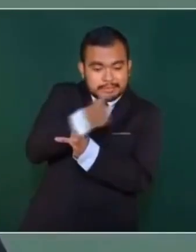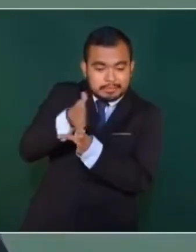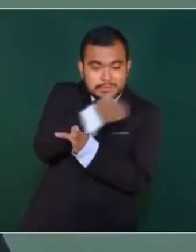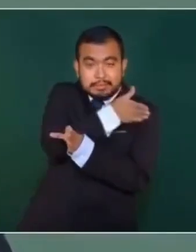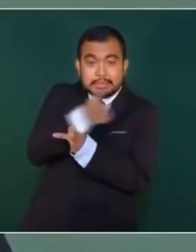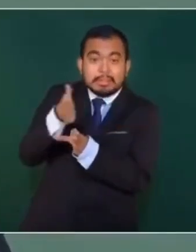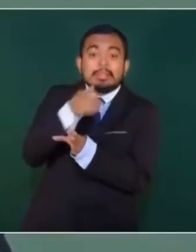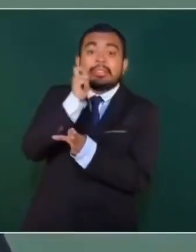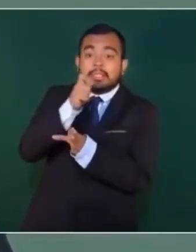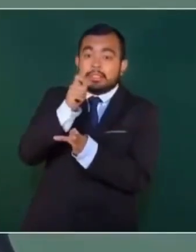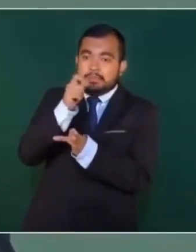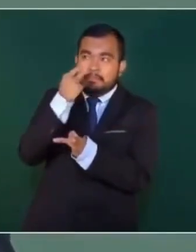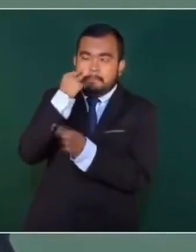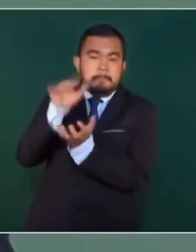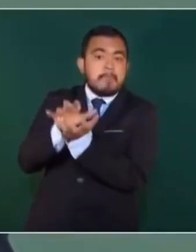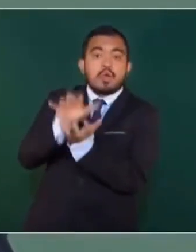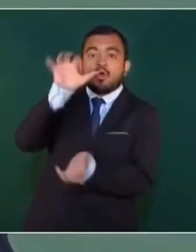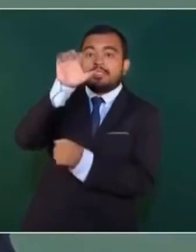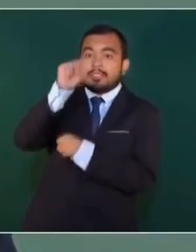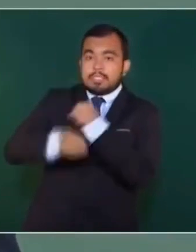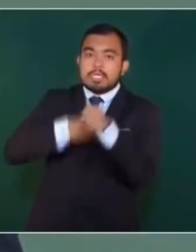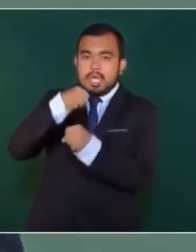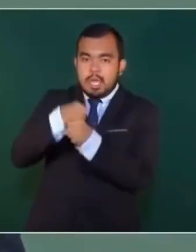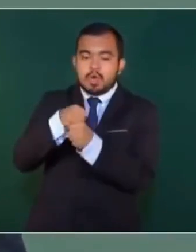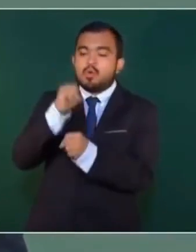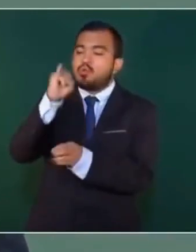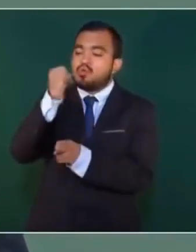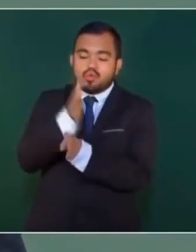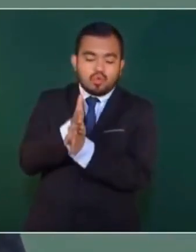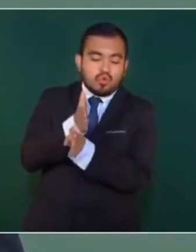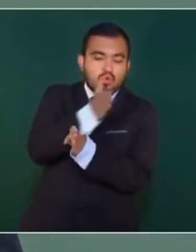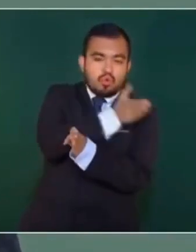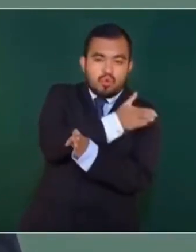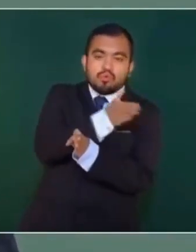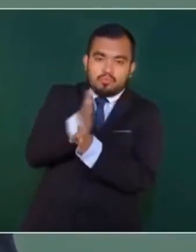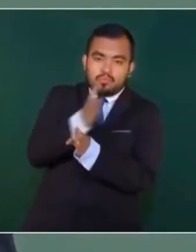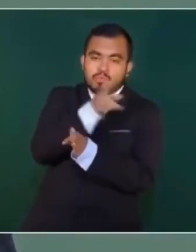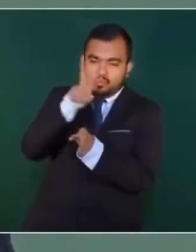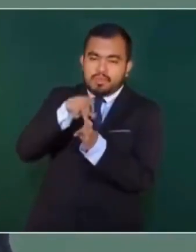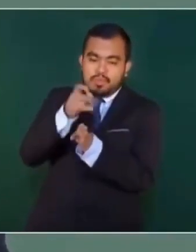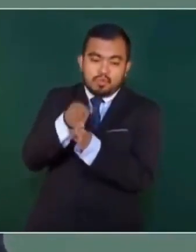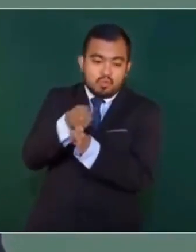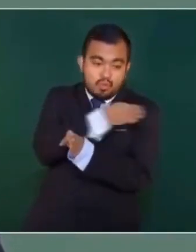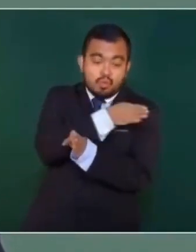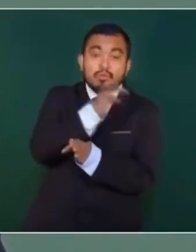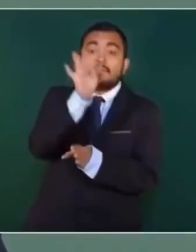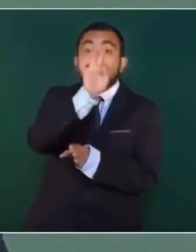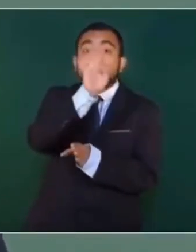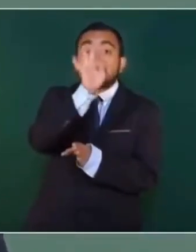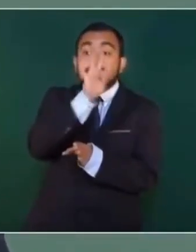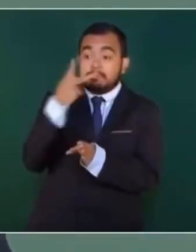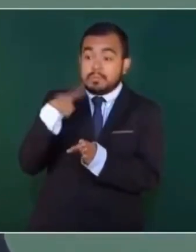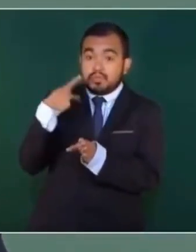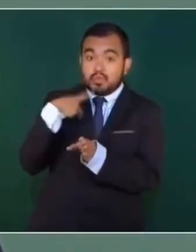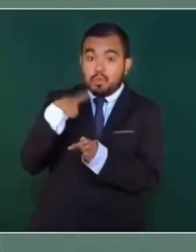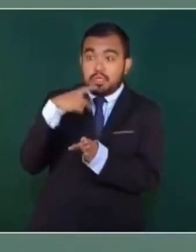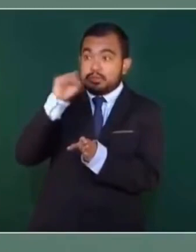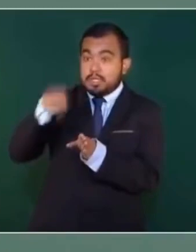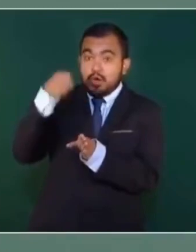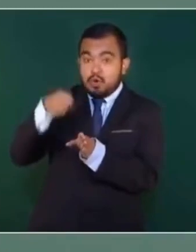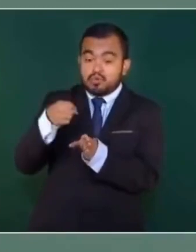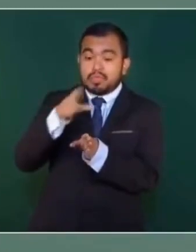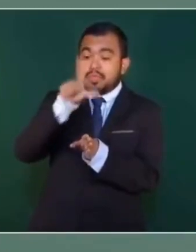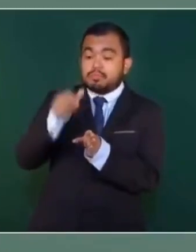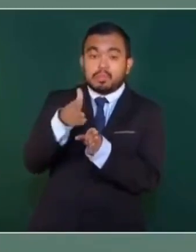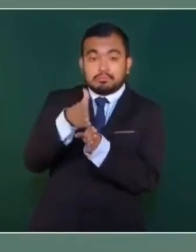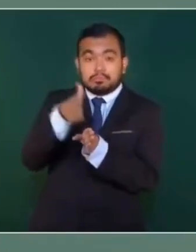de 60 fueron vacunadas antes de junio de 2021, pero si alguien se vacunó posteriormente, tome en cuenta